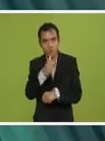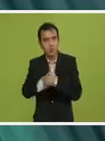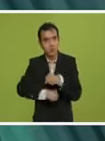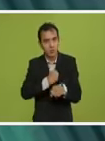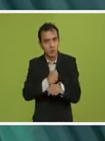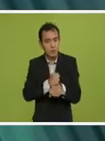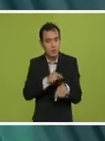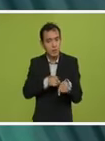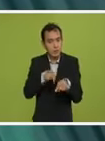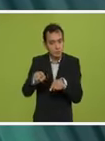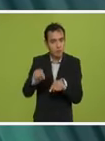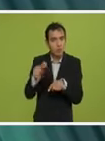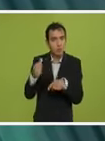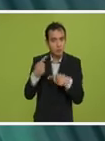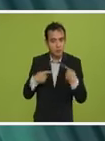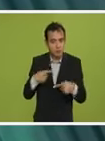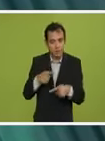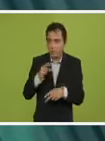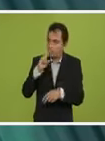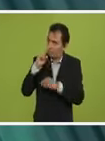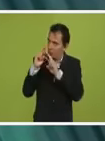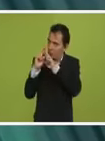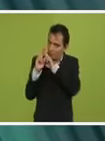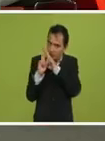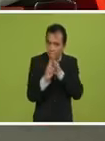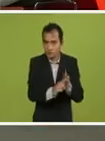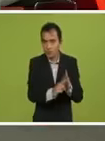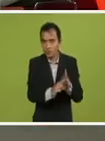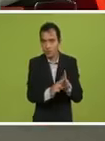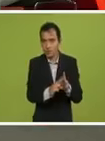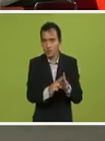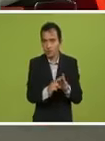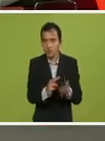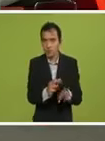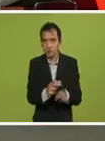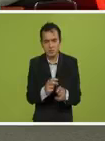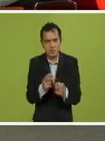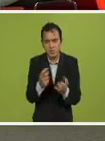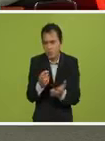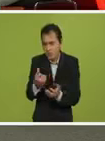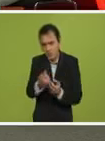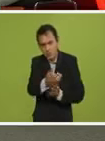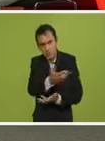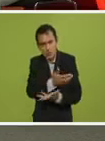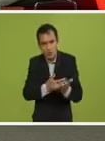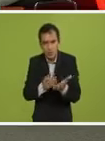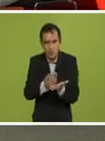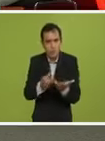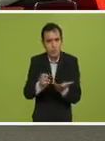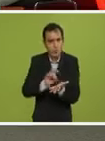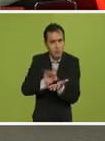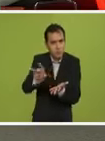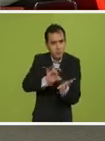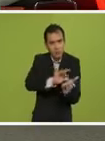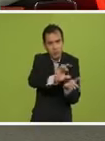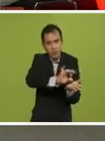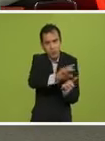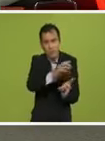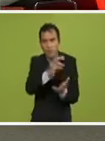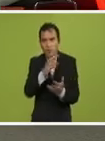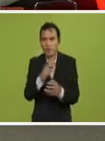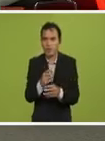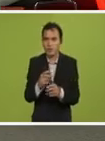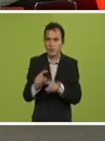no respeten esa intimidad de así las es, mujeres. Así es, para quienes comparten ese tipo de fotografías, ¿no? Y que de ahí se desata una red de pederastia, se desata una red trata